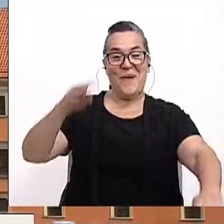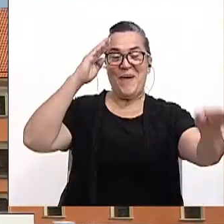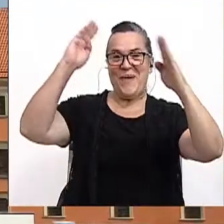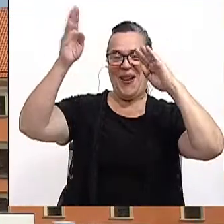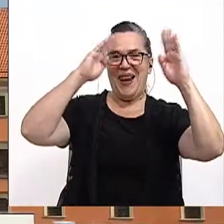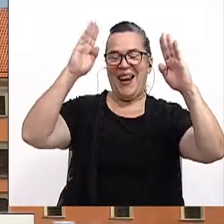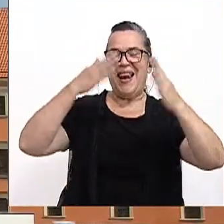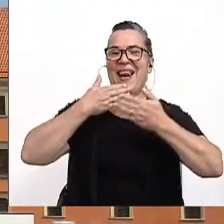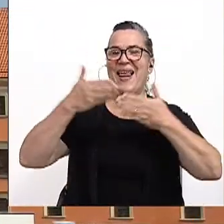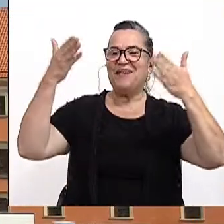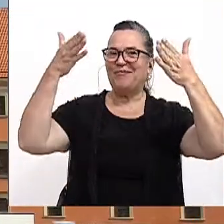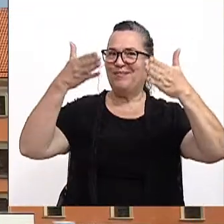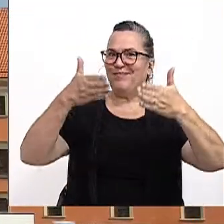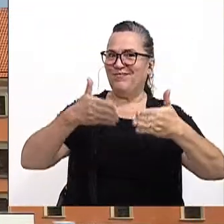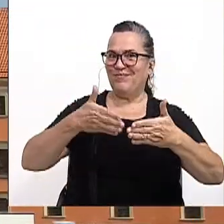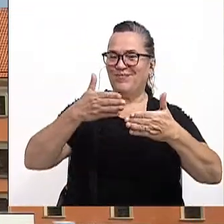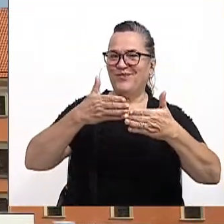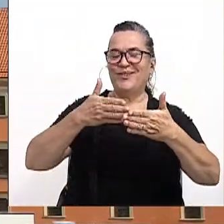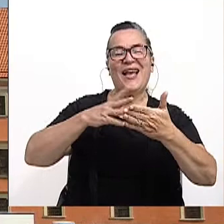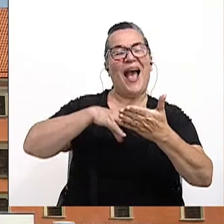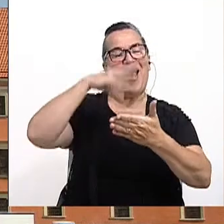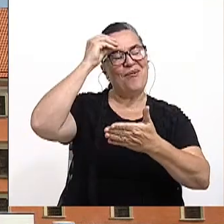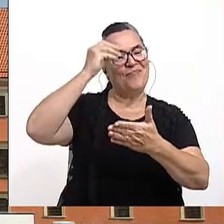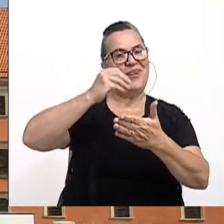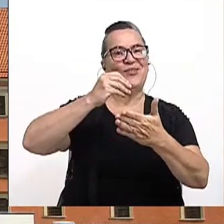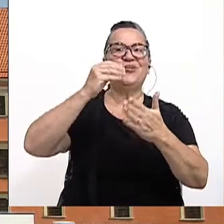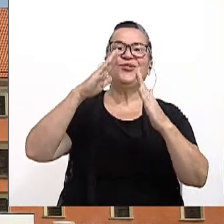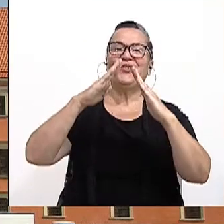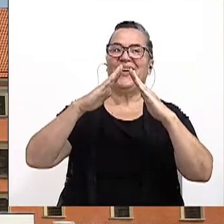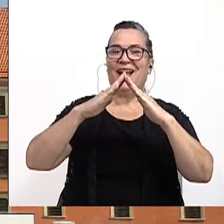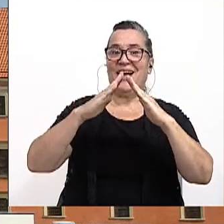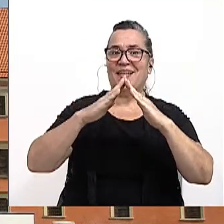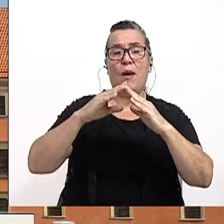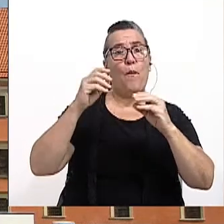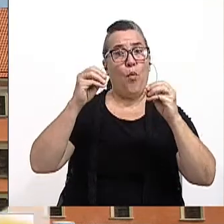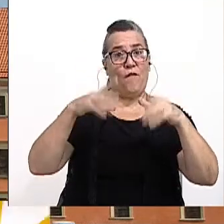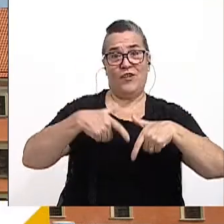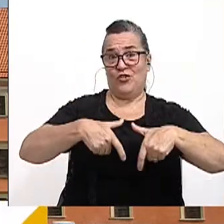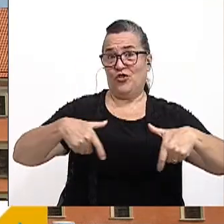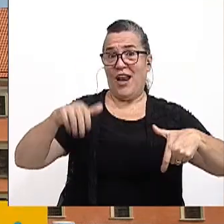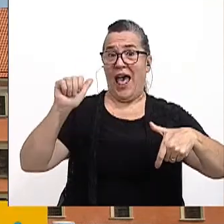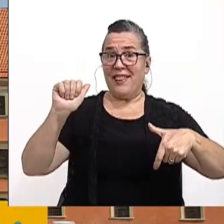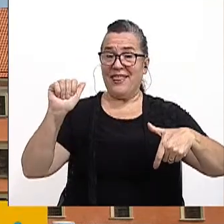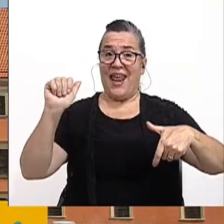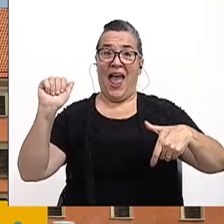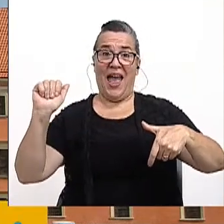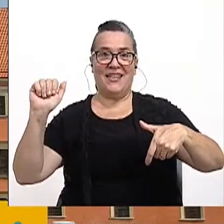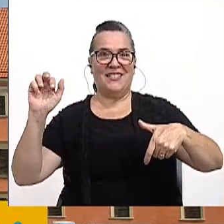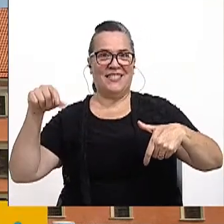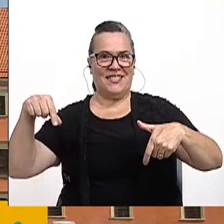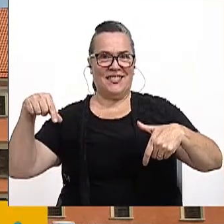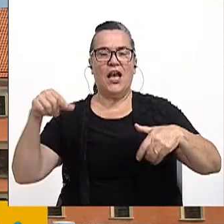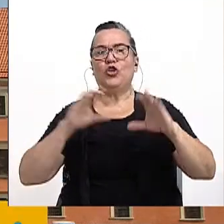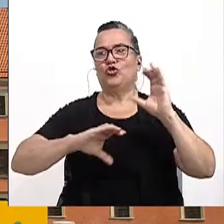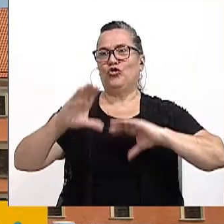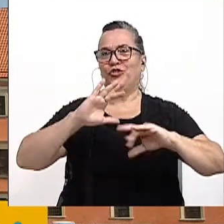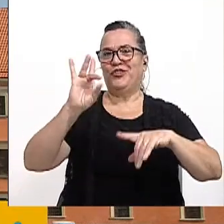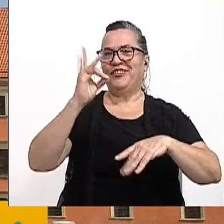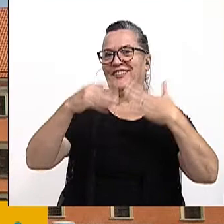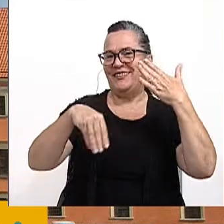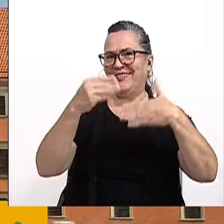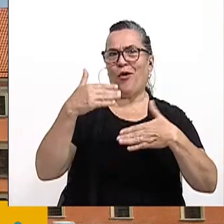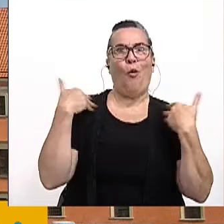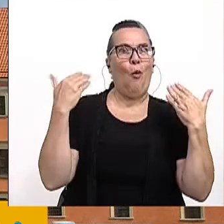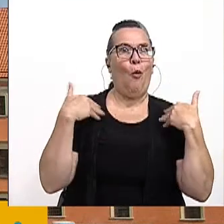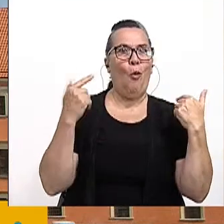Hola, bienvenidos a su programa Aprendo en Casa. Soy la profesora Andrea Arias Quesada de Ciencias de octavo año y estoy muy contenta